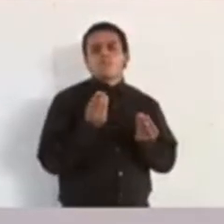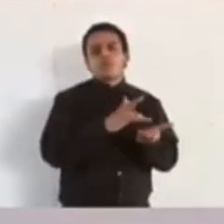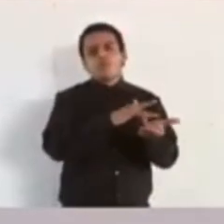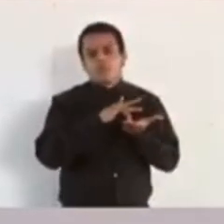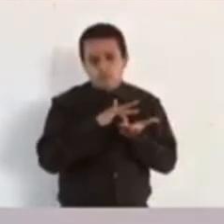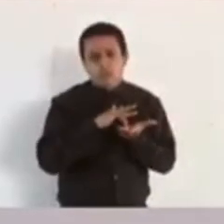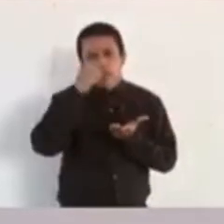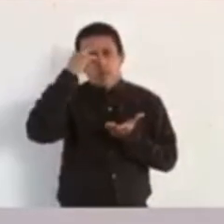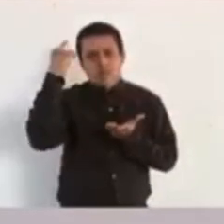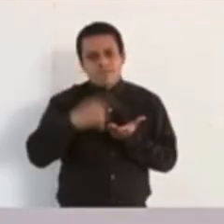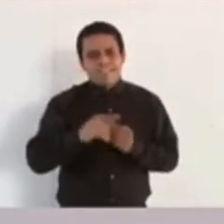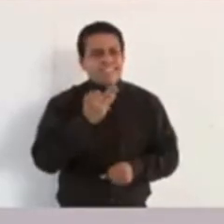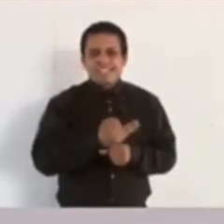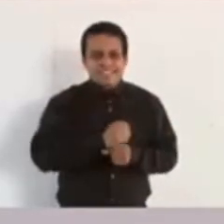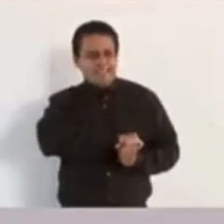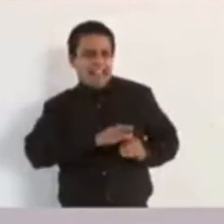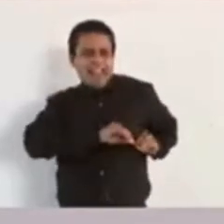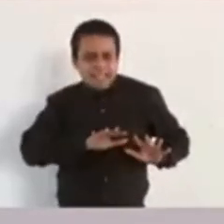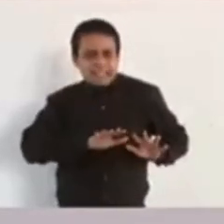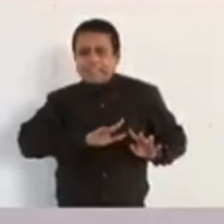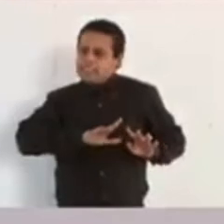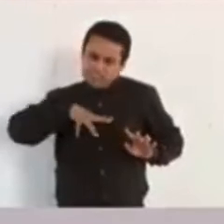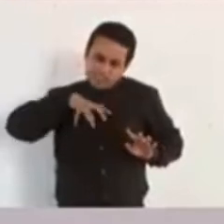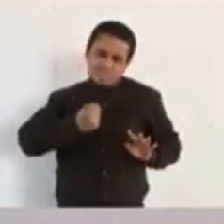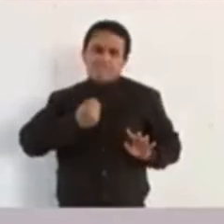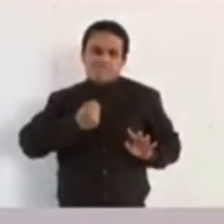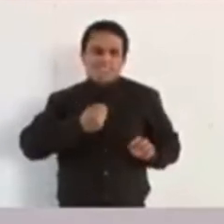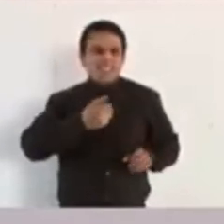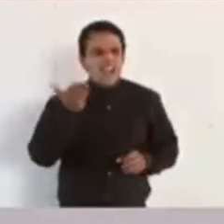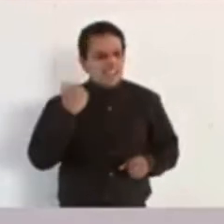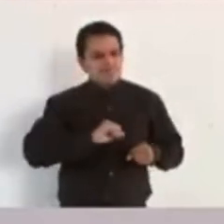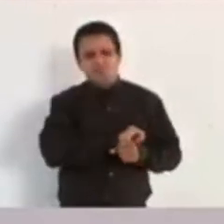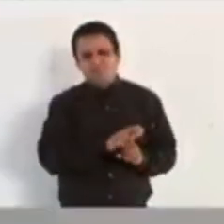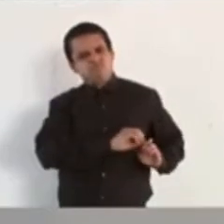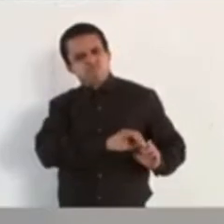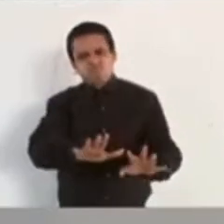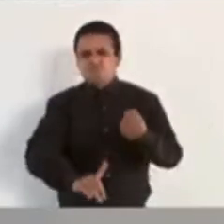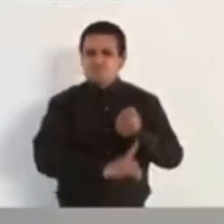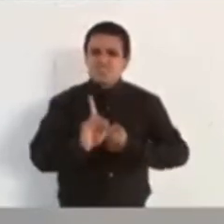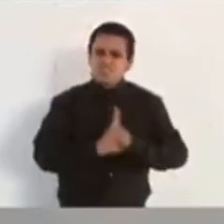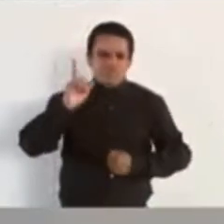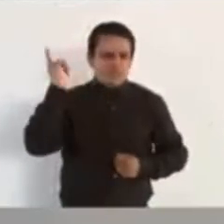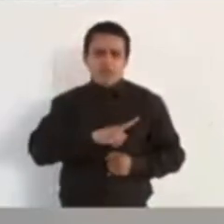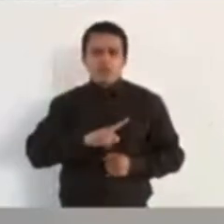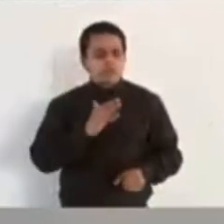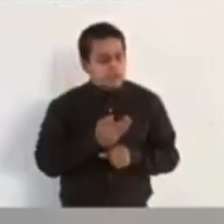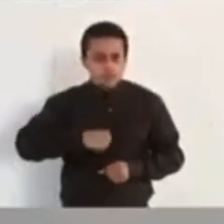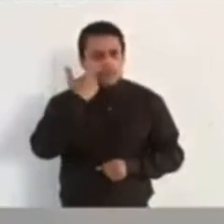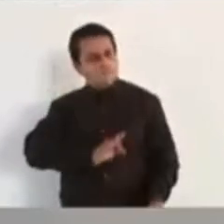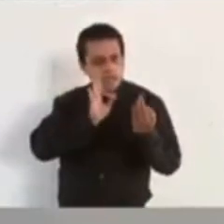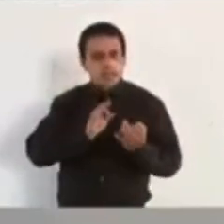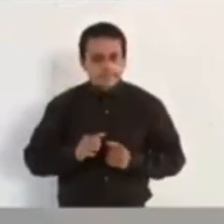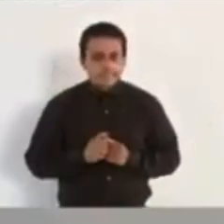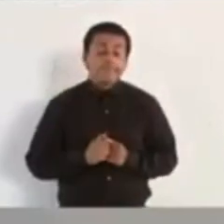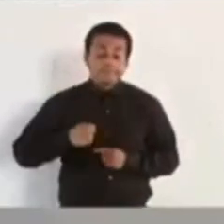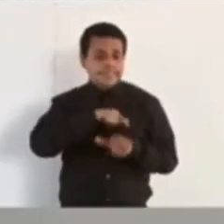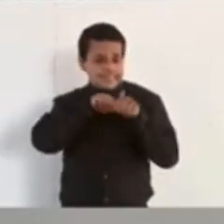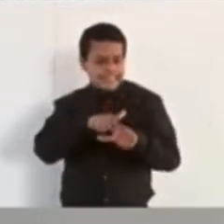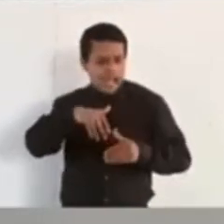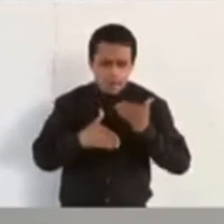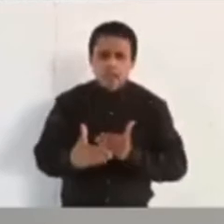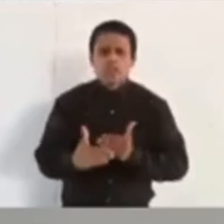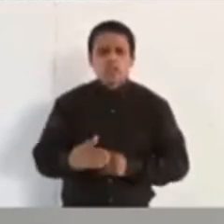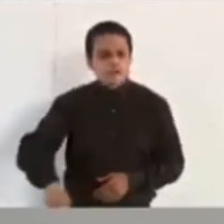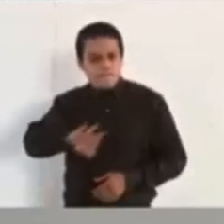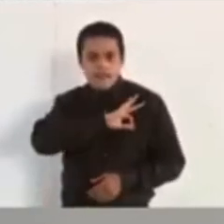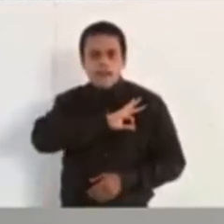para enfrentar esta calamidad, la pandemia que tanto daño ha causado. Entonces, vamos hacia adelante con